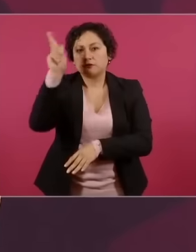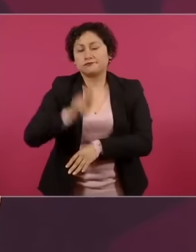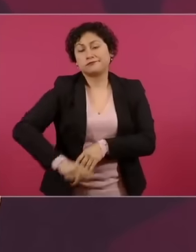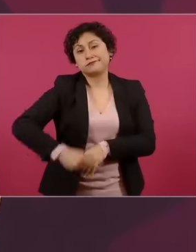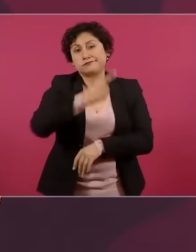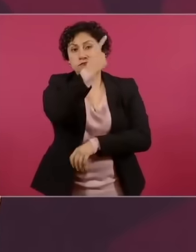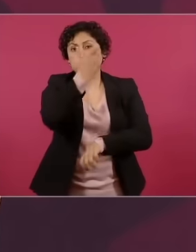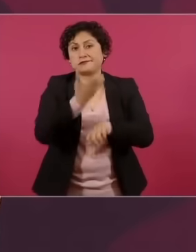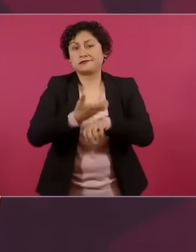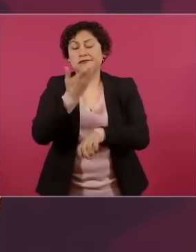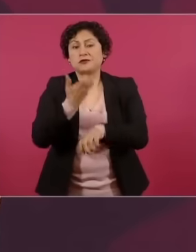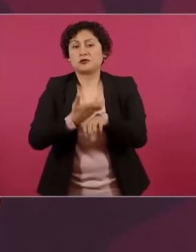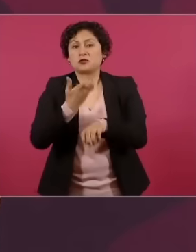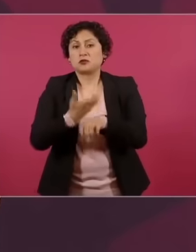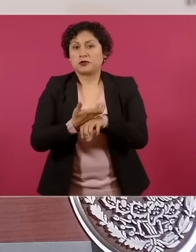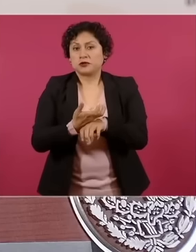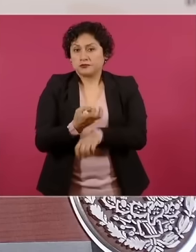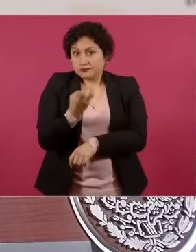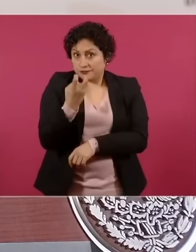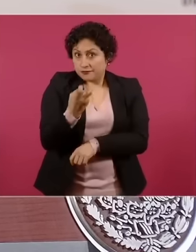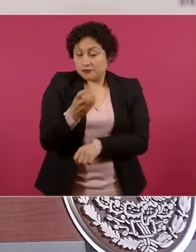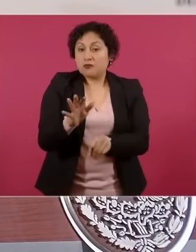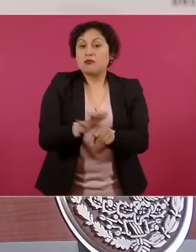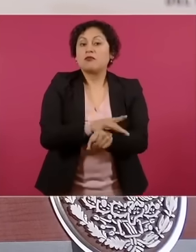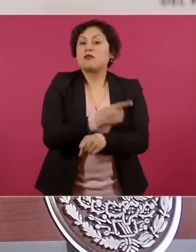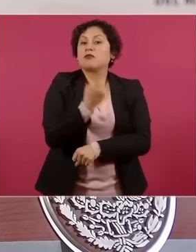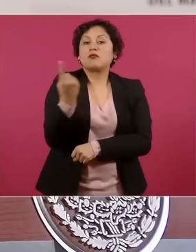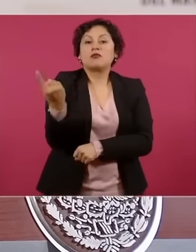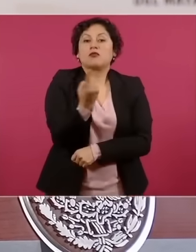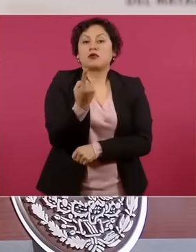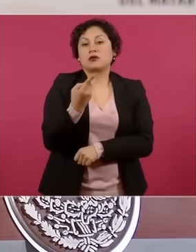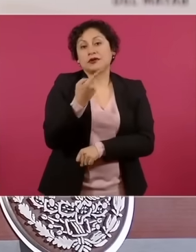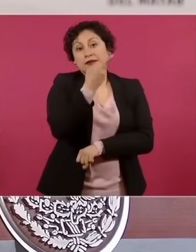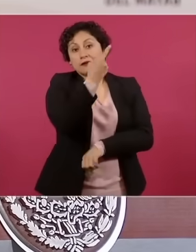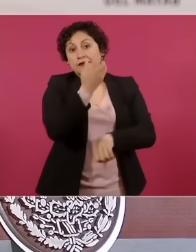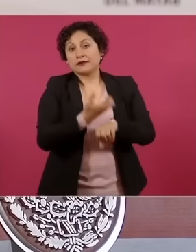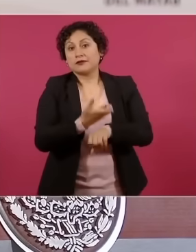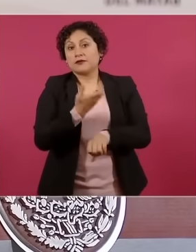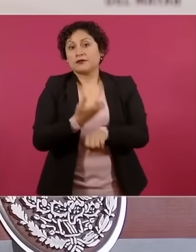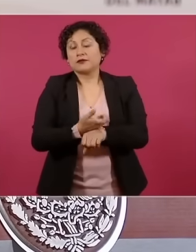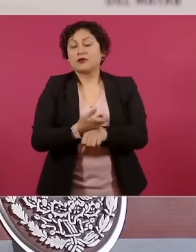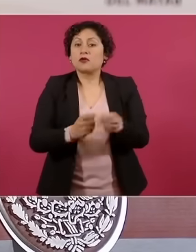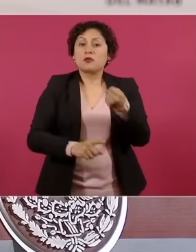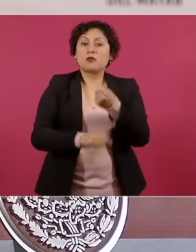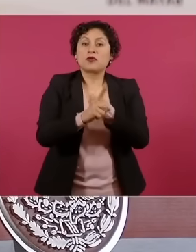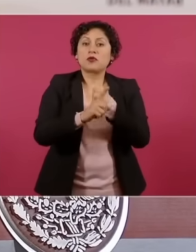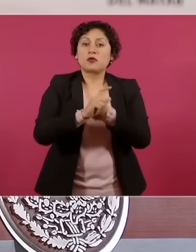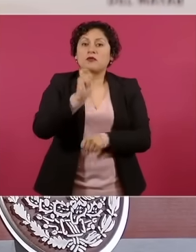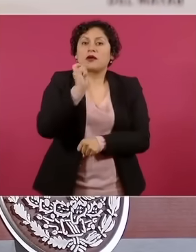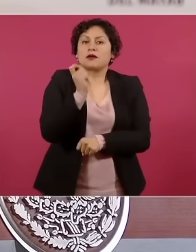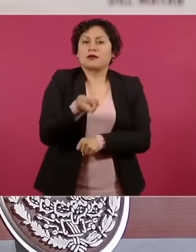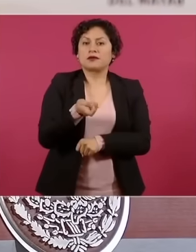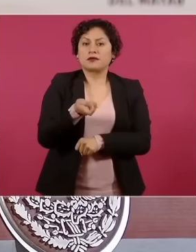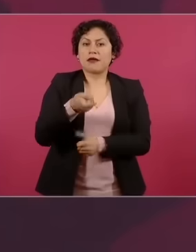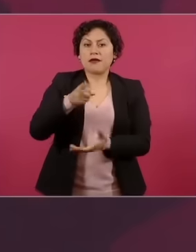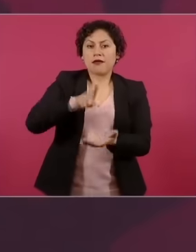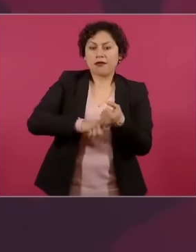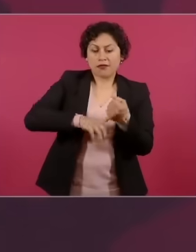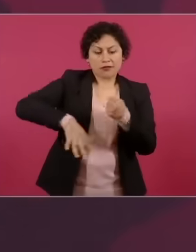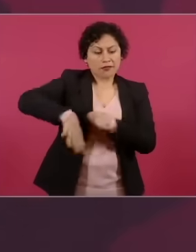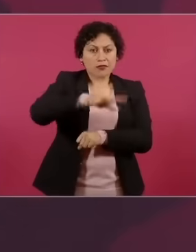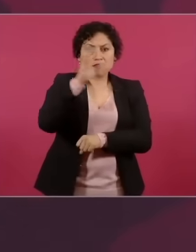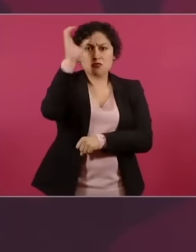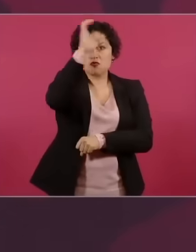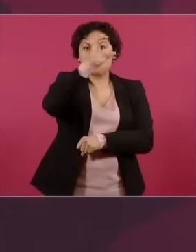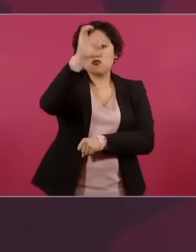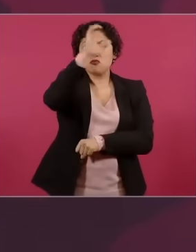porque eso tiene que ver con una descomposición cultural que no se padece en